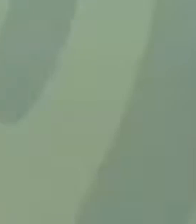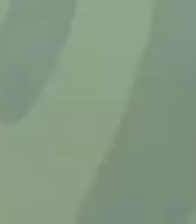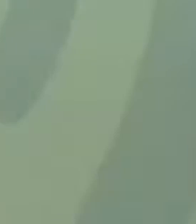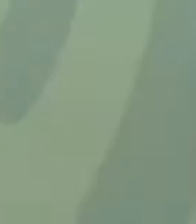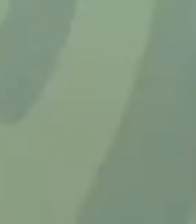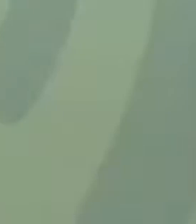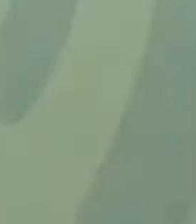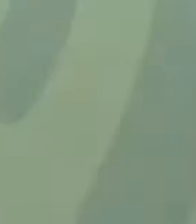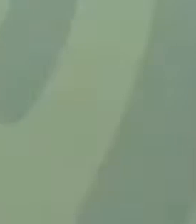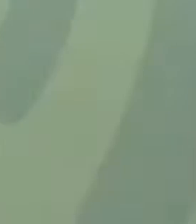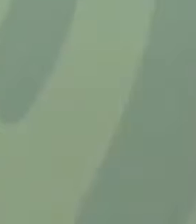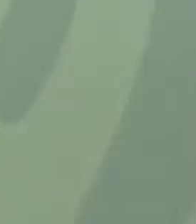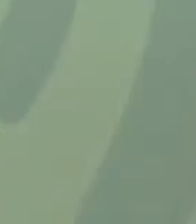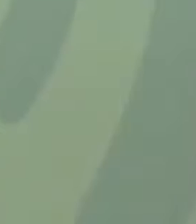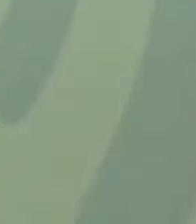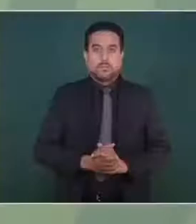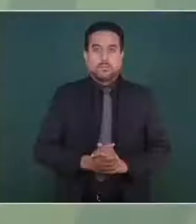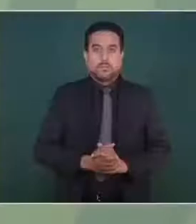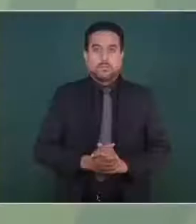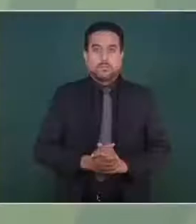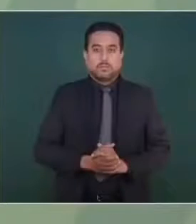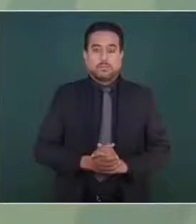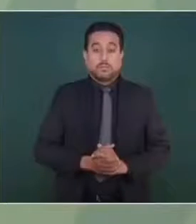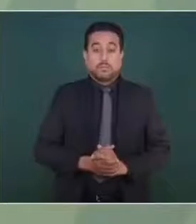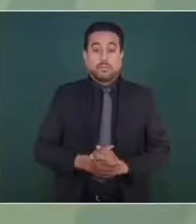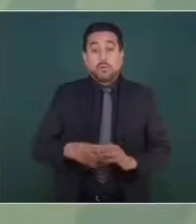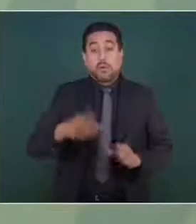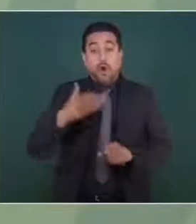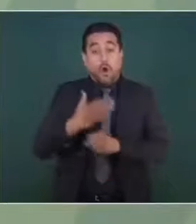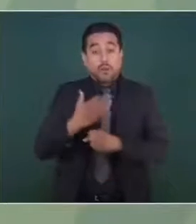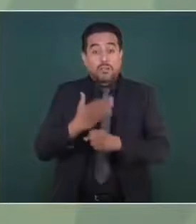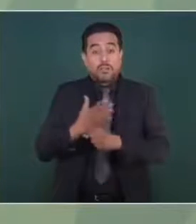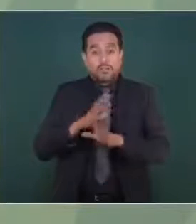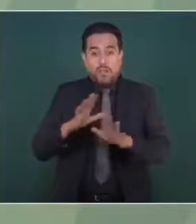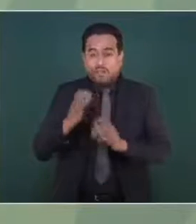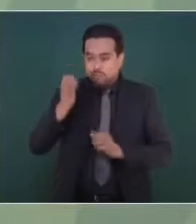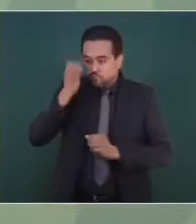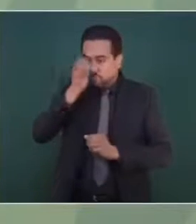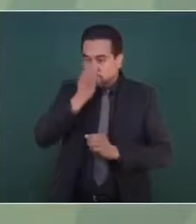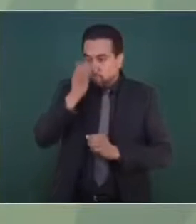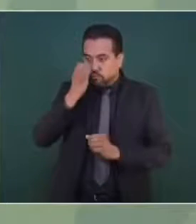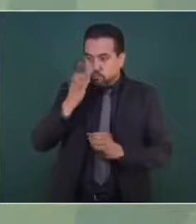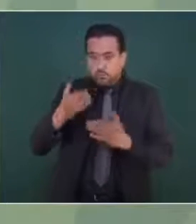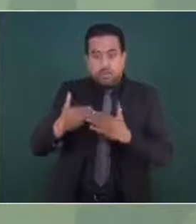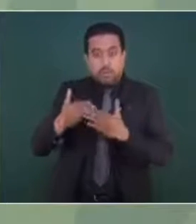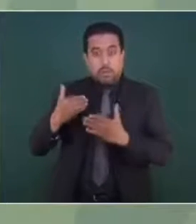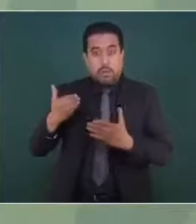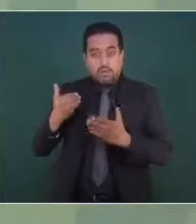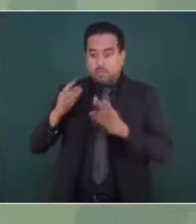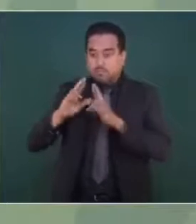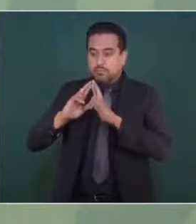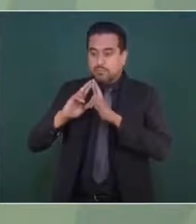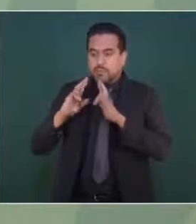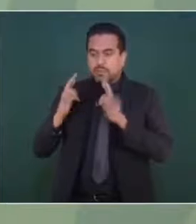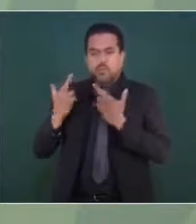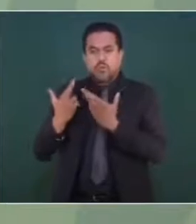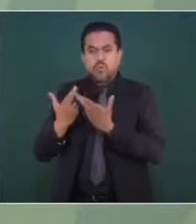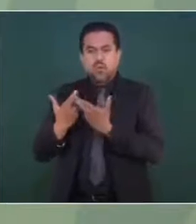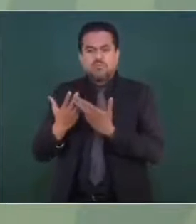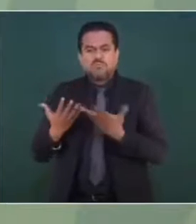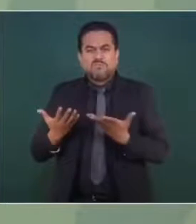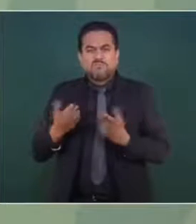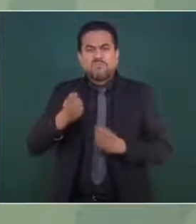Ya terminamos la reunión de evaluación con el tema